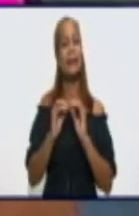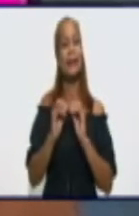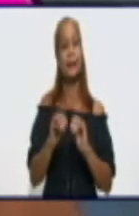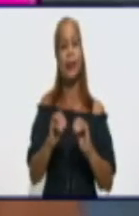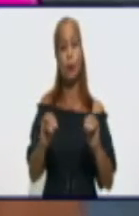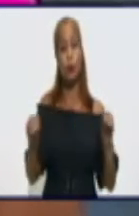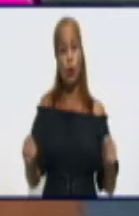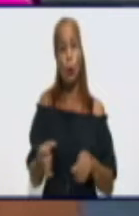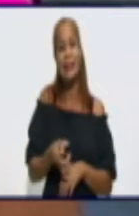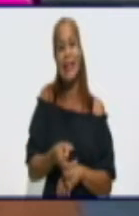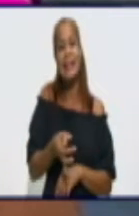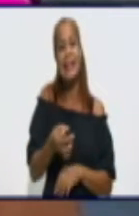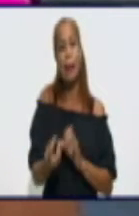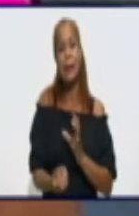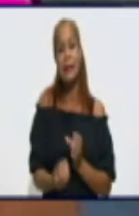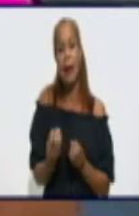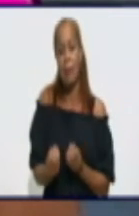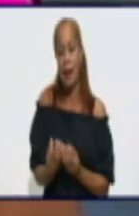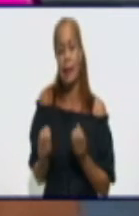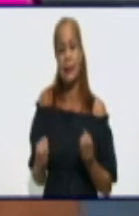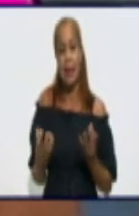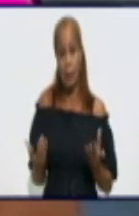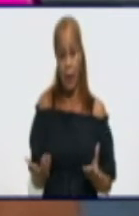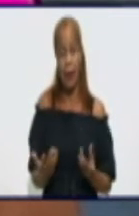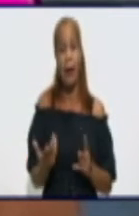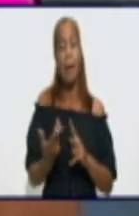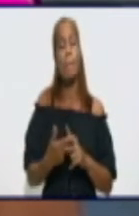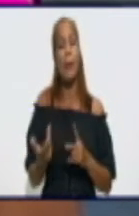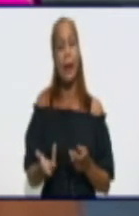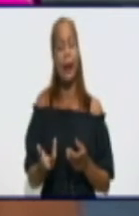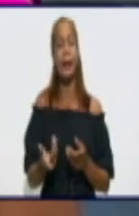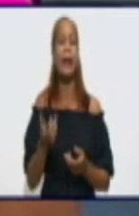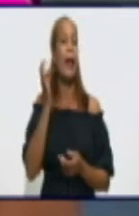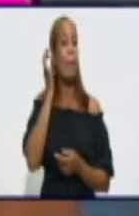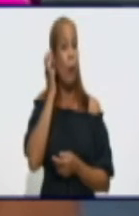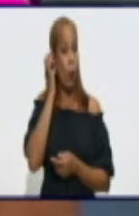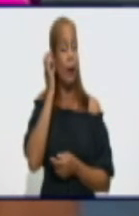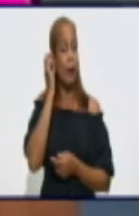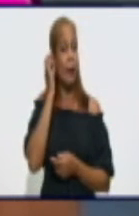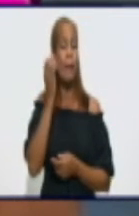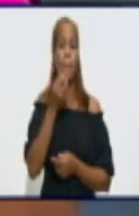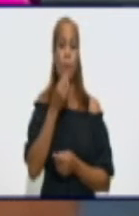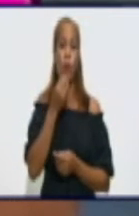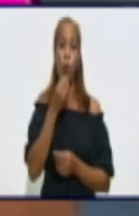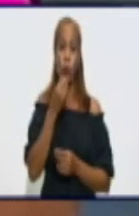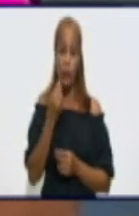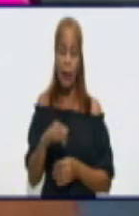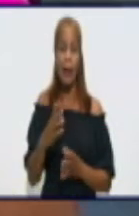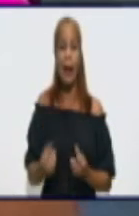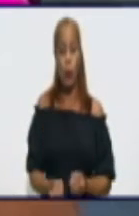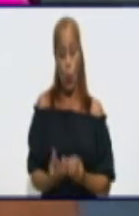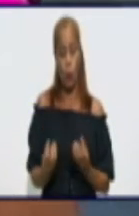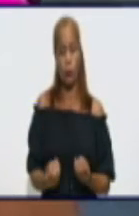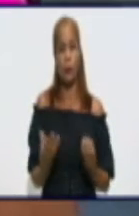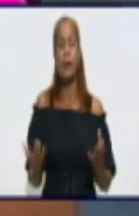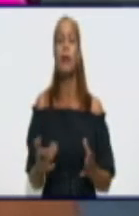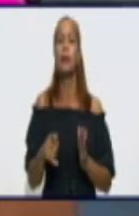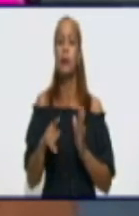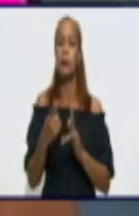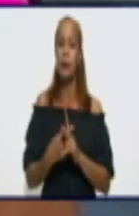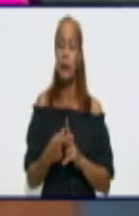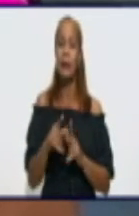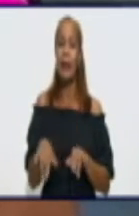semillas y para que las compañeras pudieran continuar sembrando y fortaleciendo desde